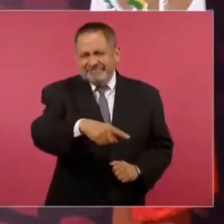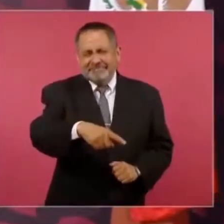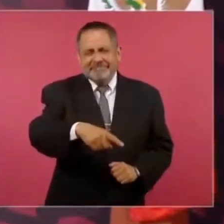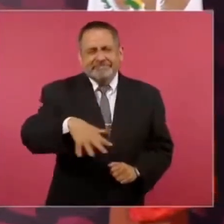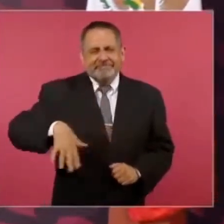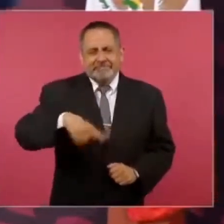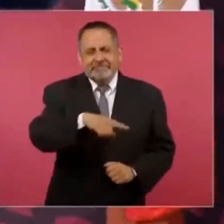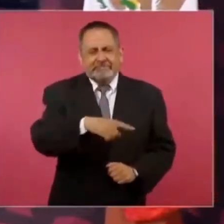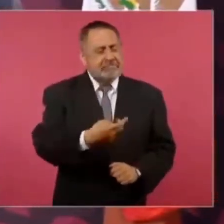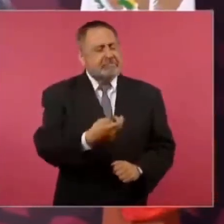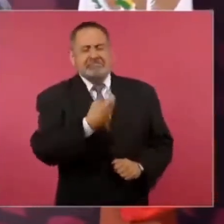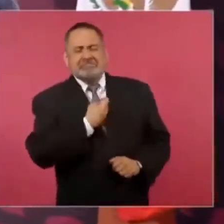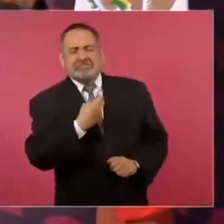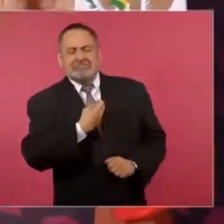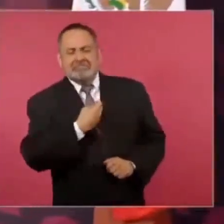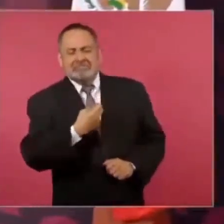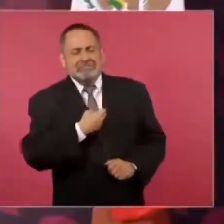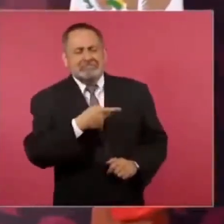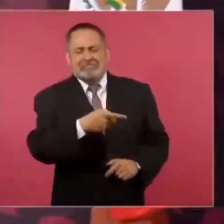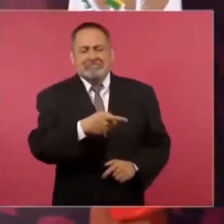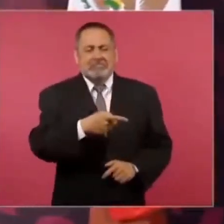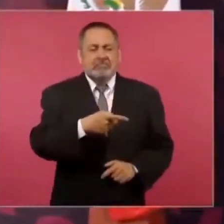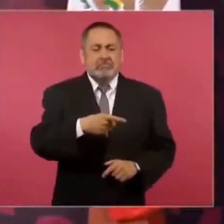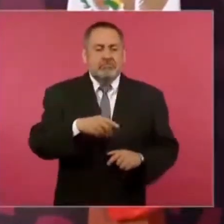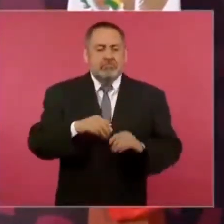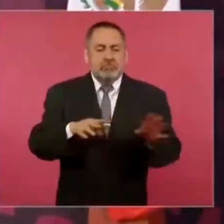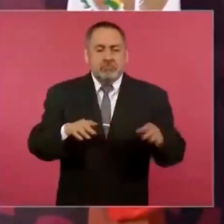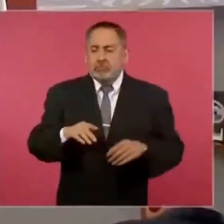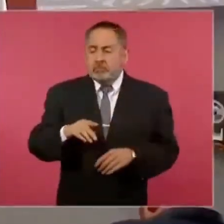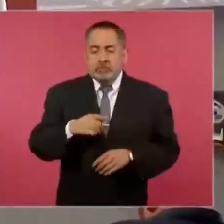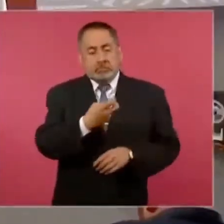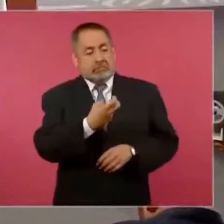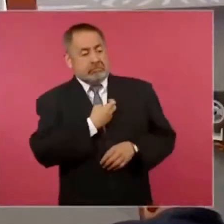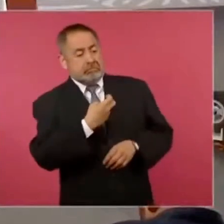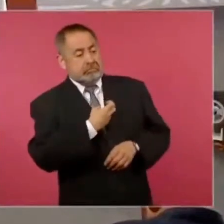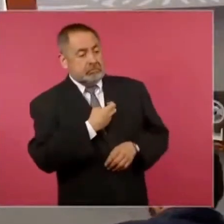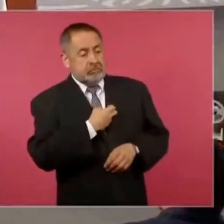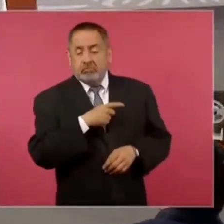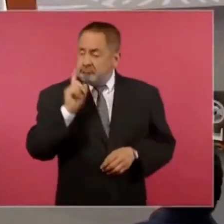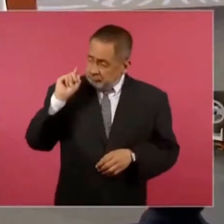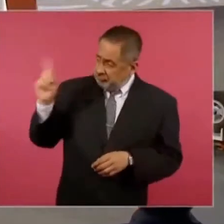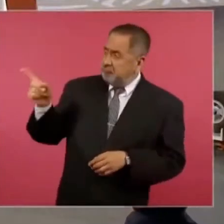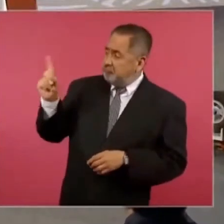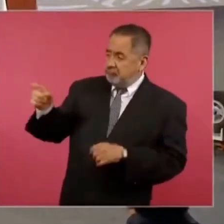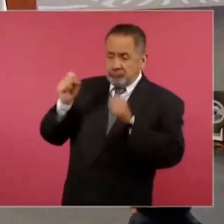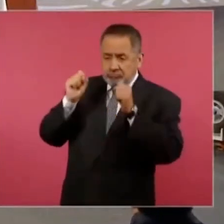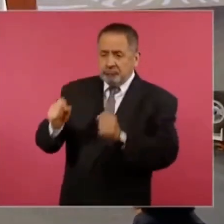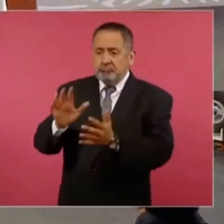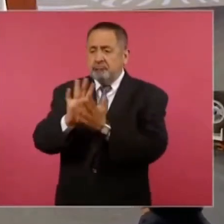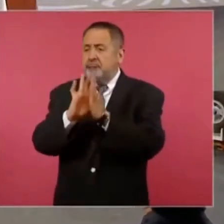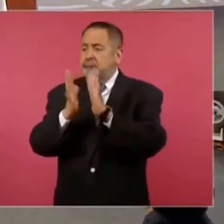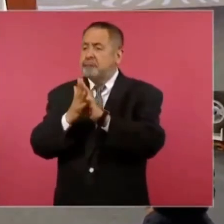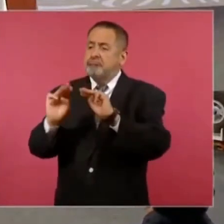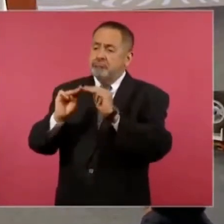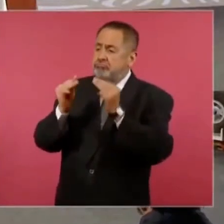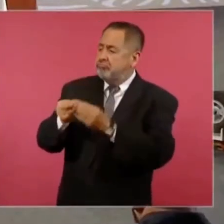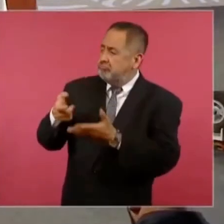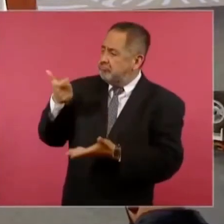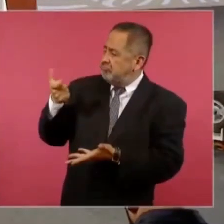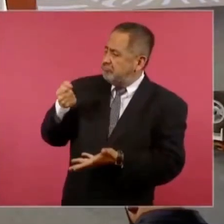me acusa de haber recibido dinero de del